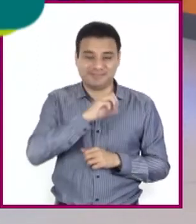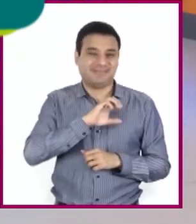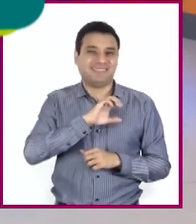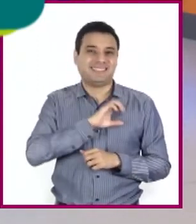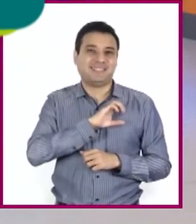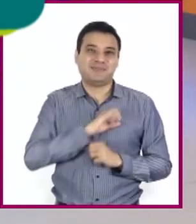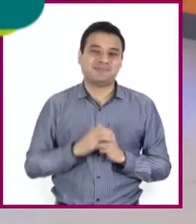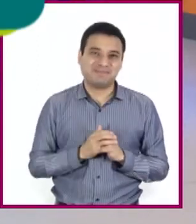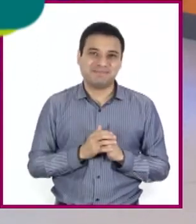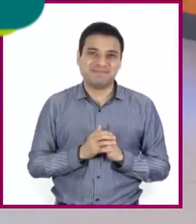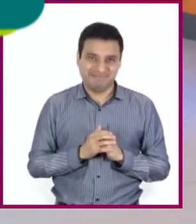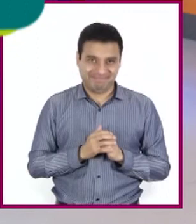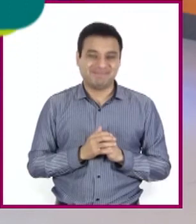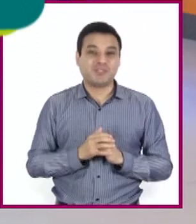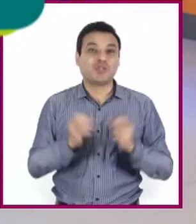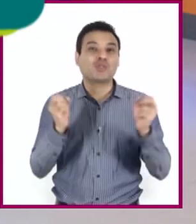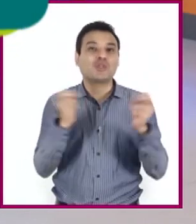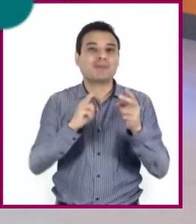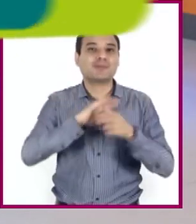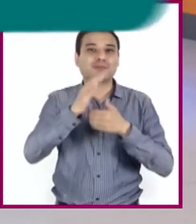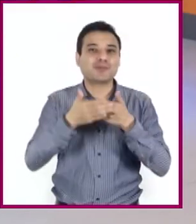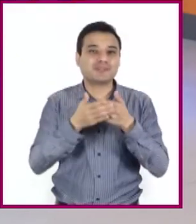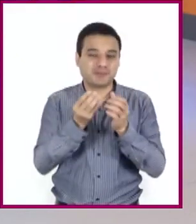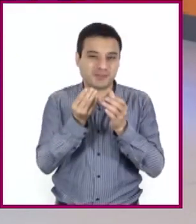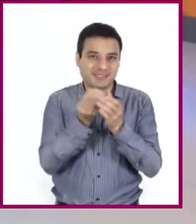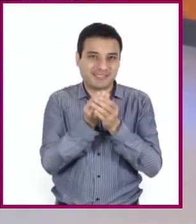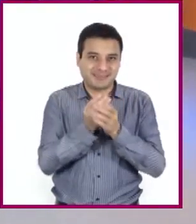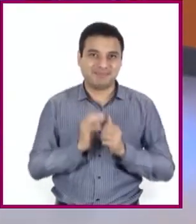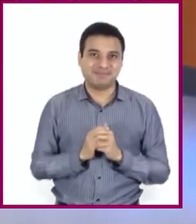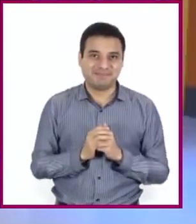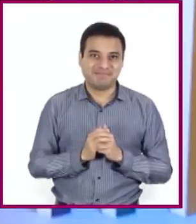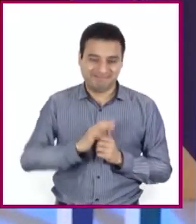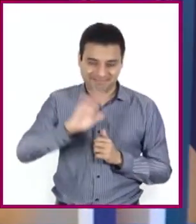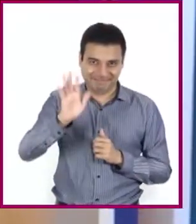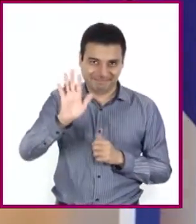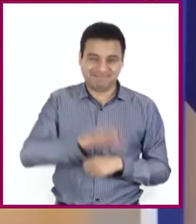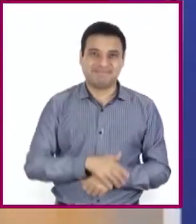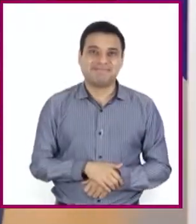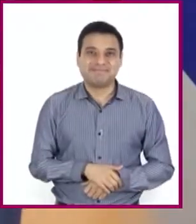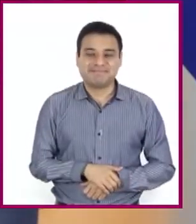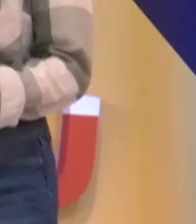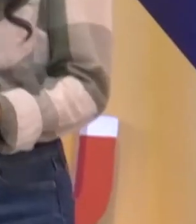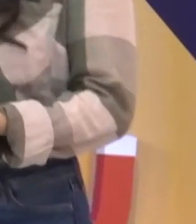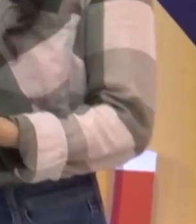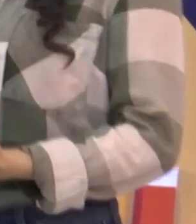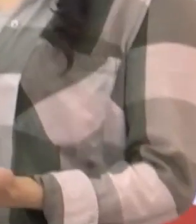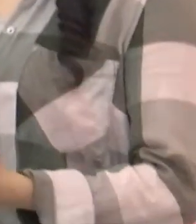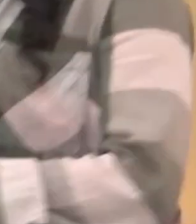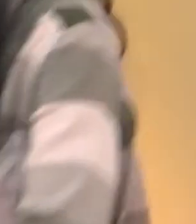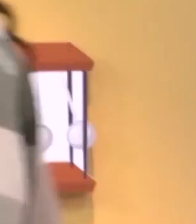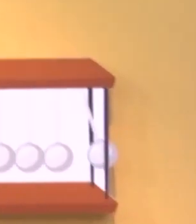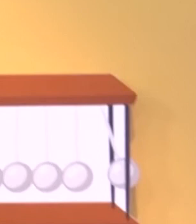los invitamos a encontrarnos en la siguiente ocasión. ¡Hasta pronto!